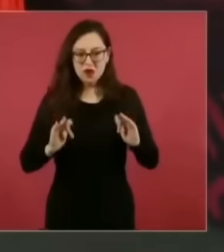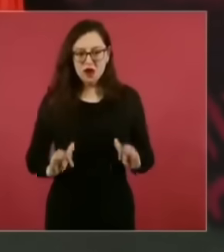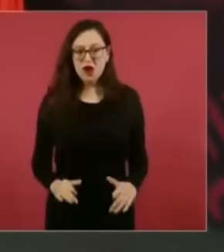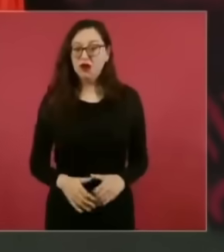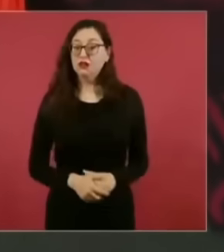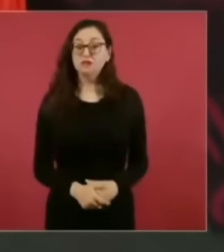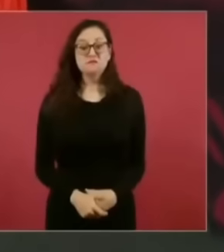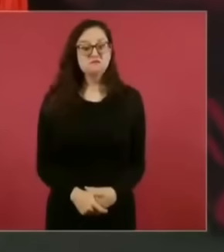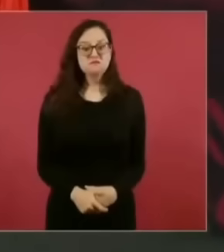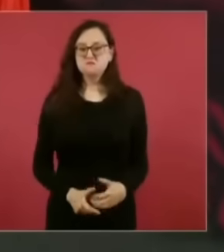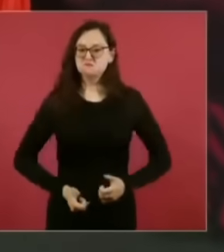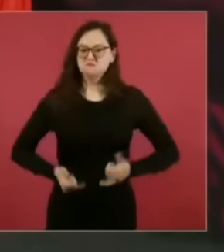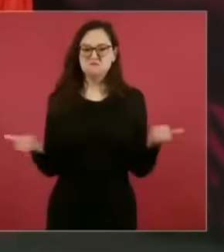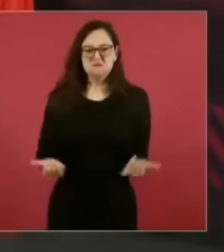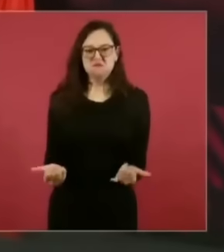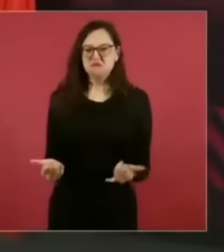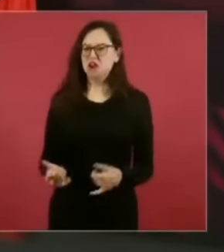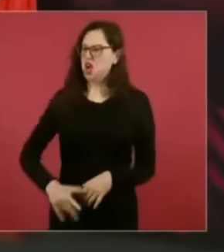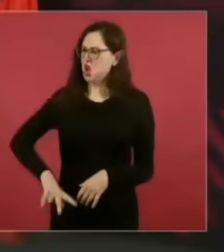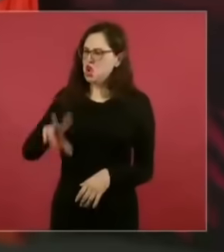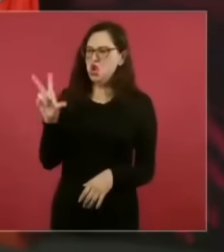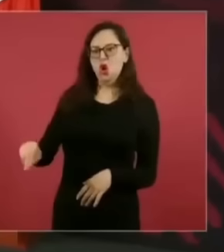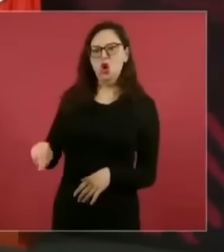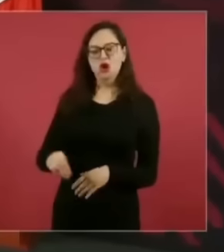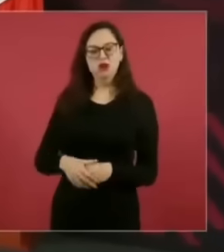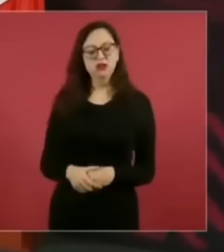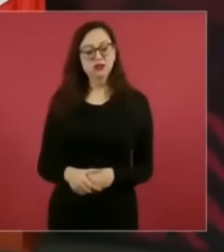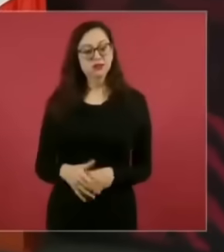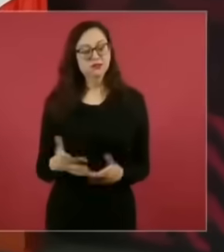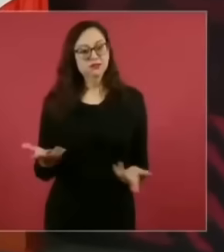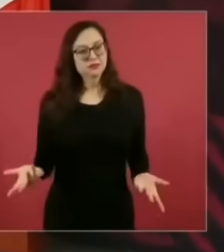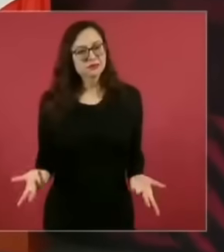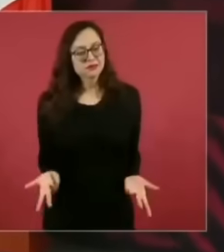Pero no, en este caso, una soberbia.